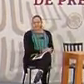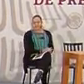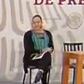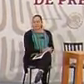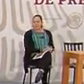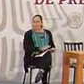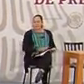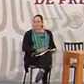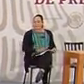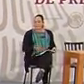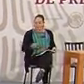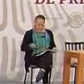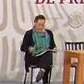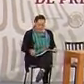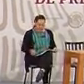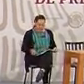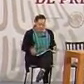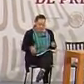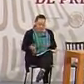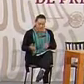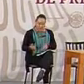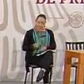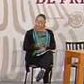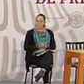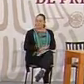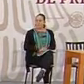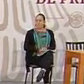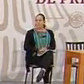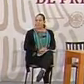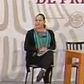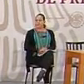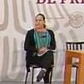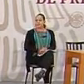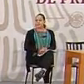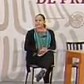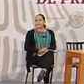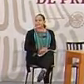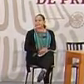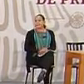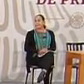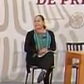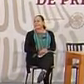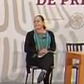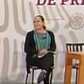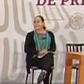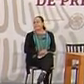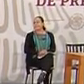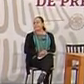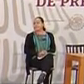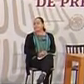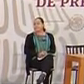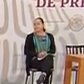encontramos el programa y derivado de ello las decisiones que tomamos. ¿Sí, adelantan?